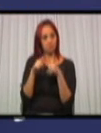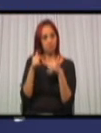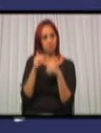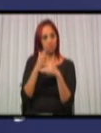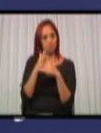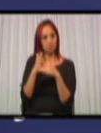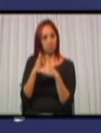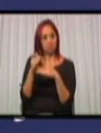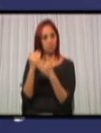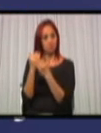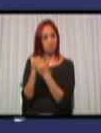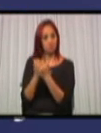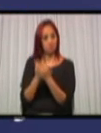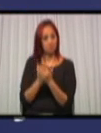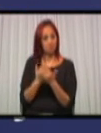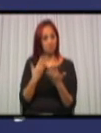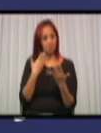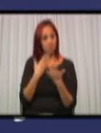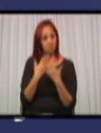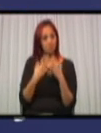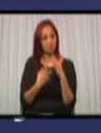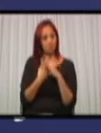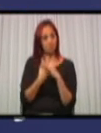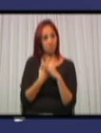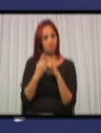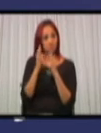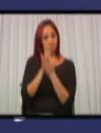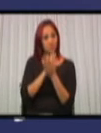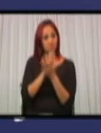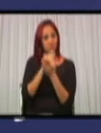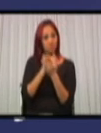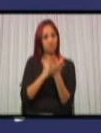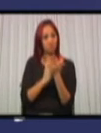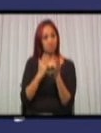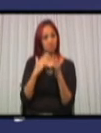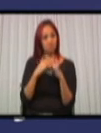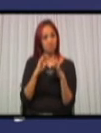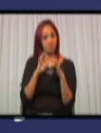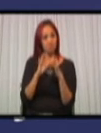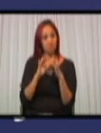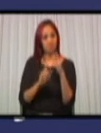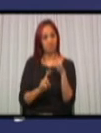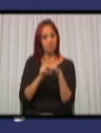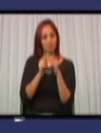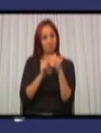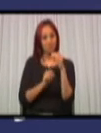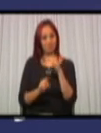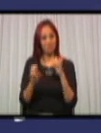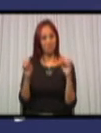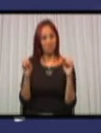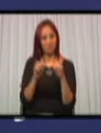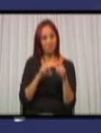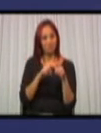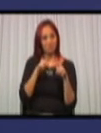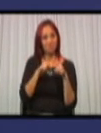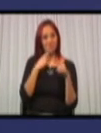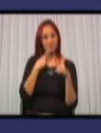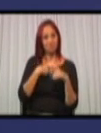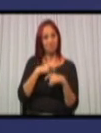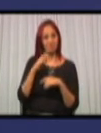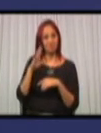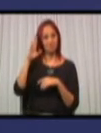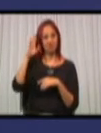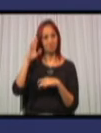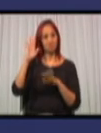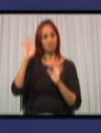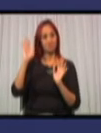repartiendo los recursos. Ahí salen las actas, no hay tutía, ahí no se esconde nada. Nosotros nos comprometemos a